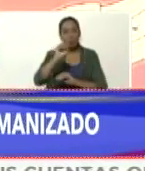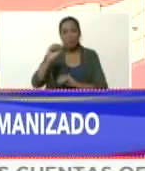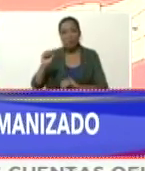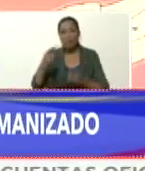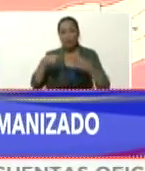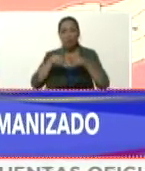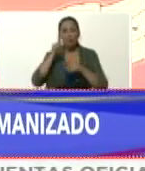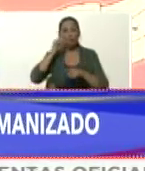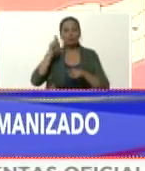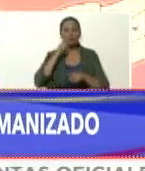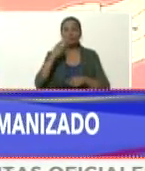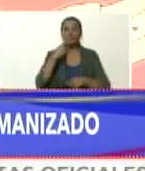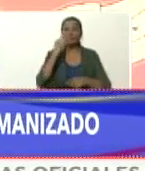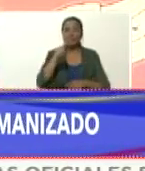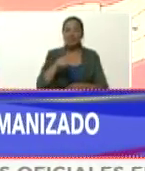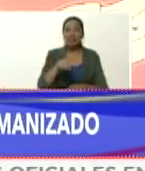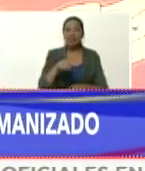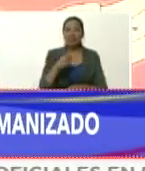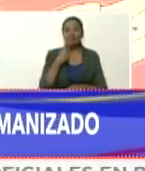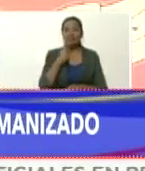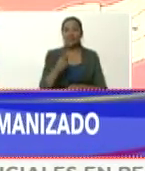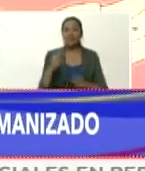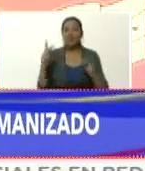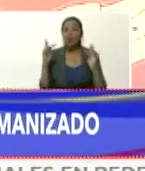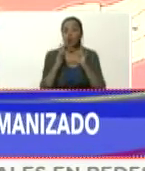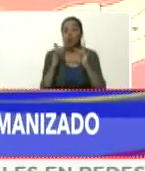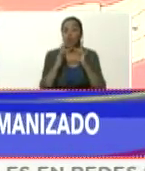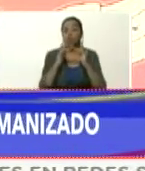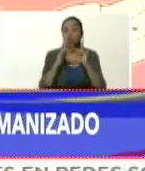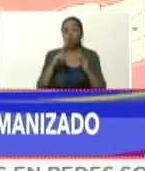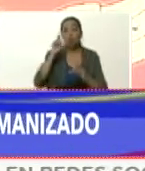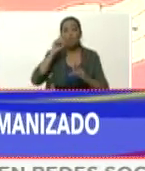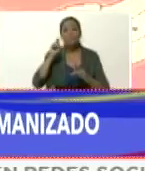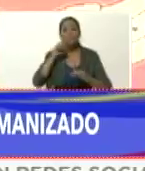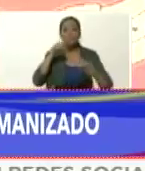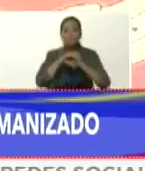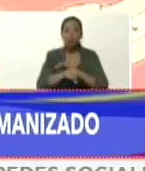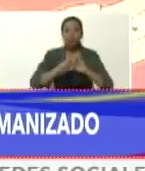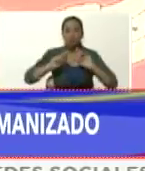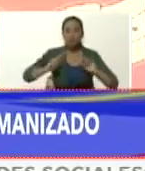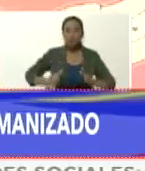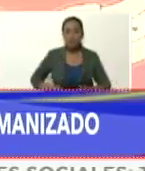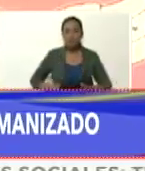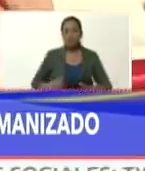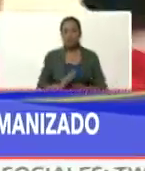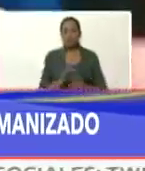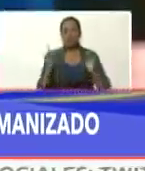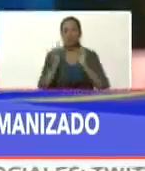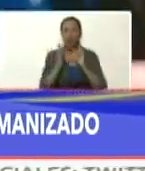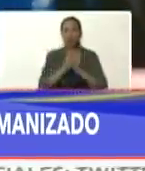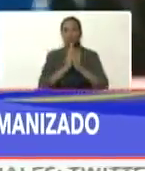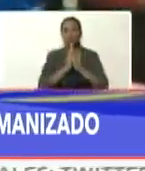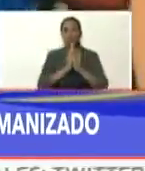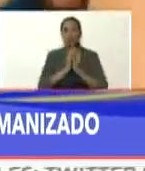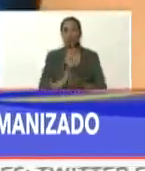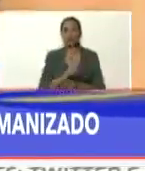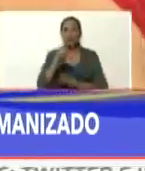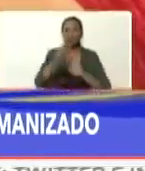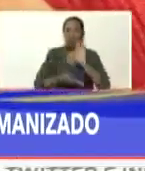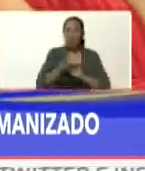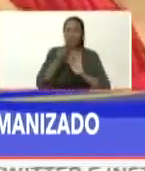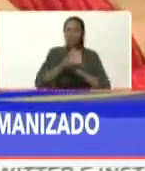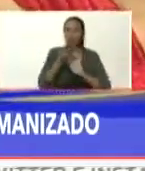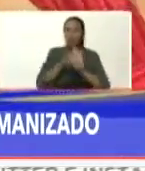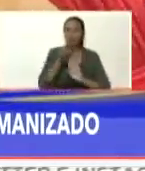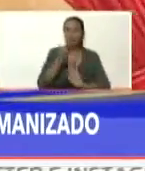que esté embarazada y dígale, conéctate con Parto Humanizado, conéctate. Por eso es